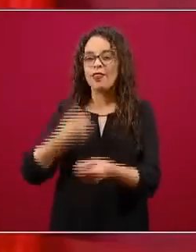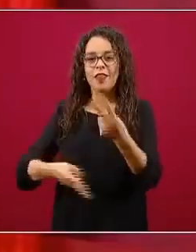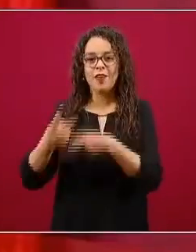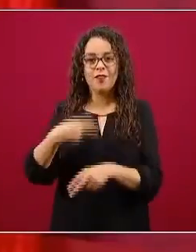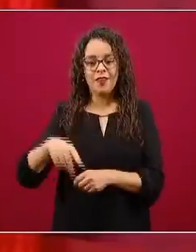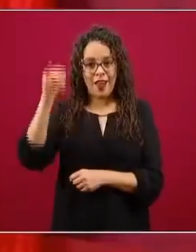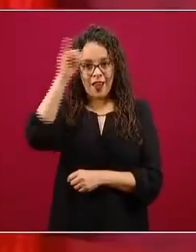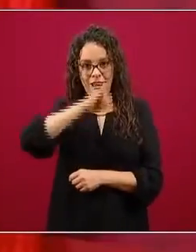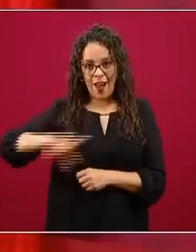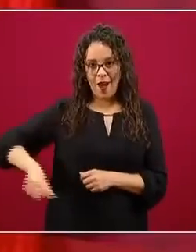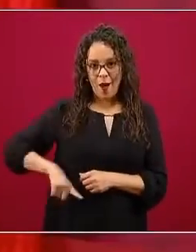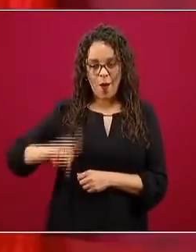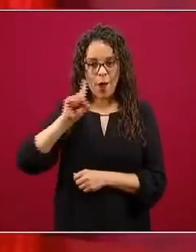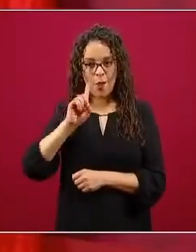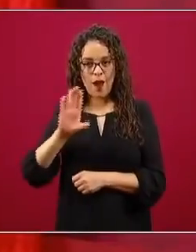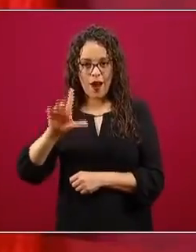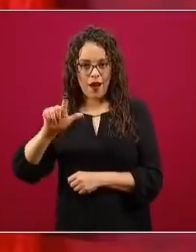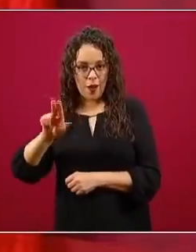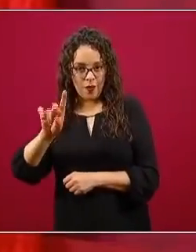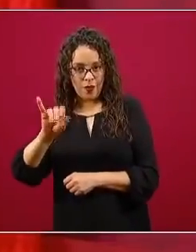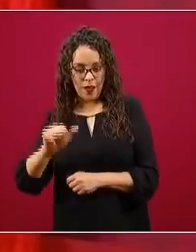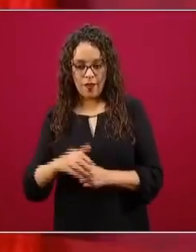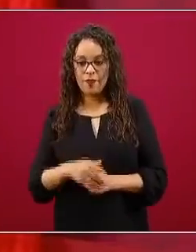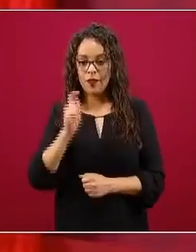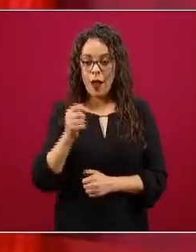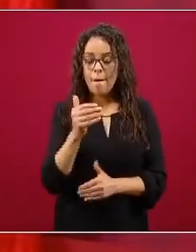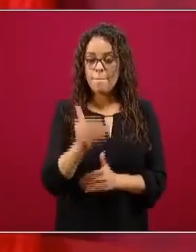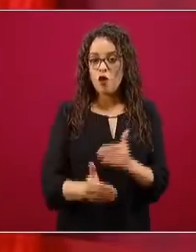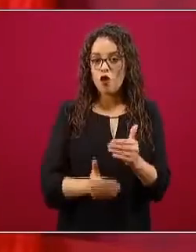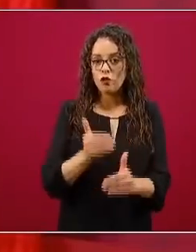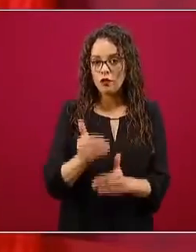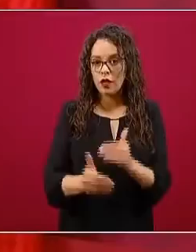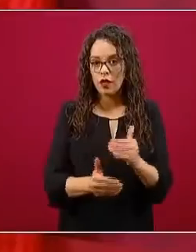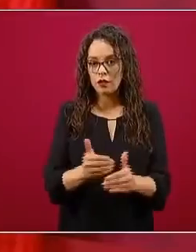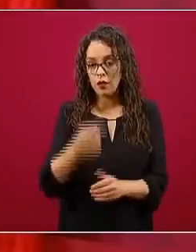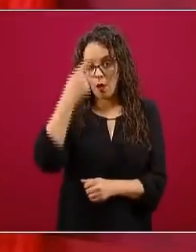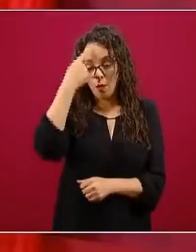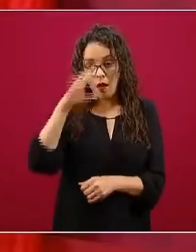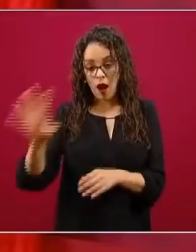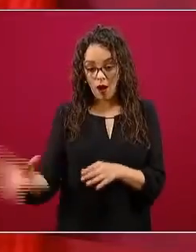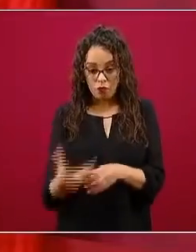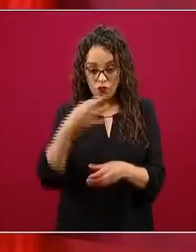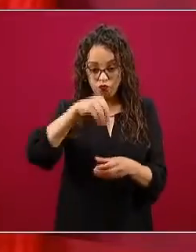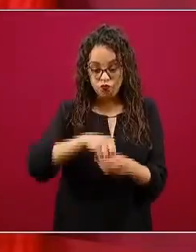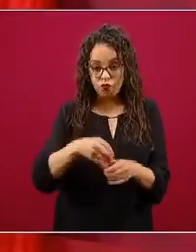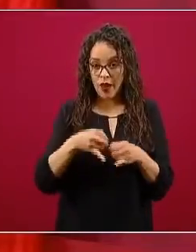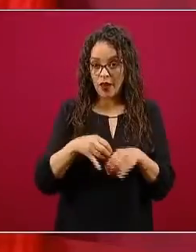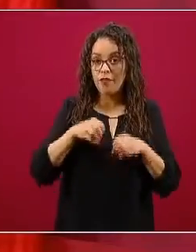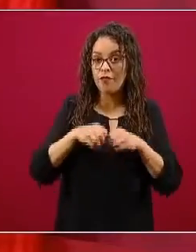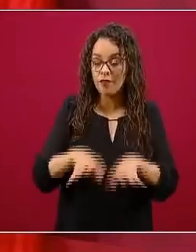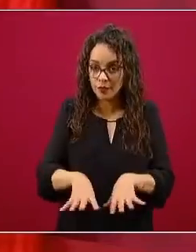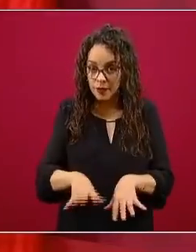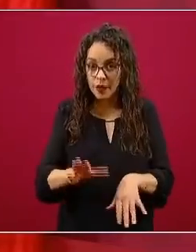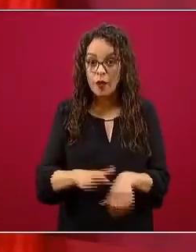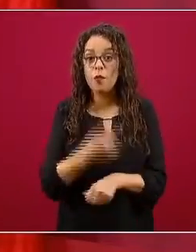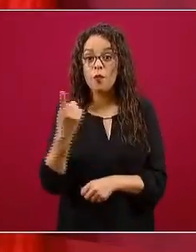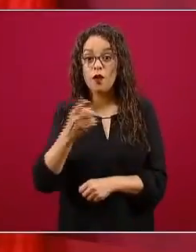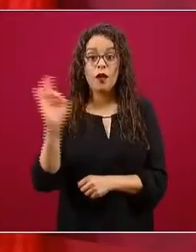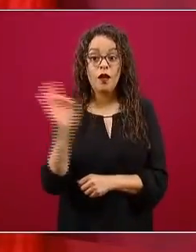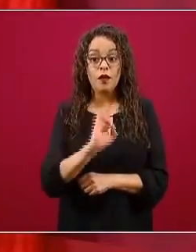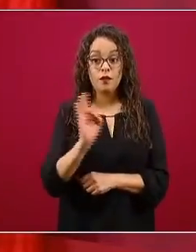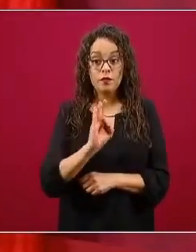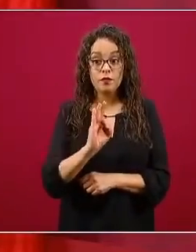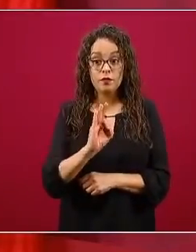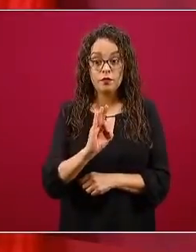y que son los procesos de integración de la información y la situación donde hay personas que